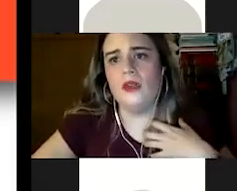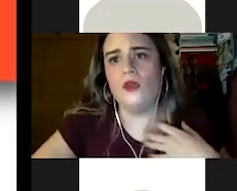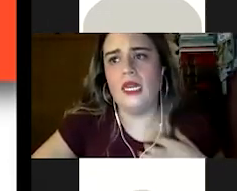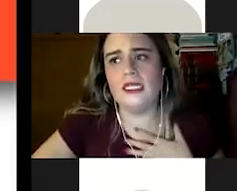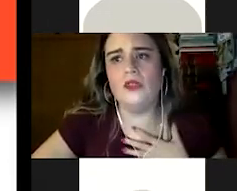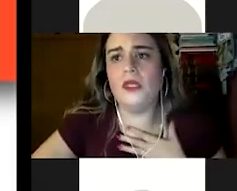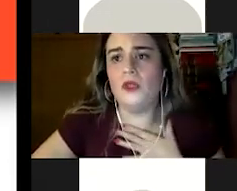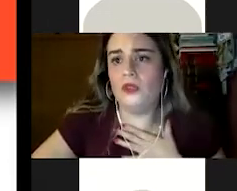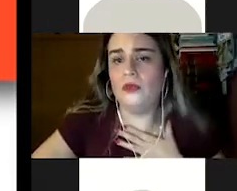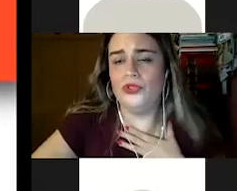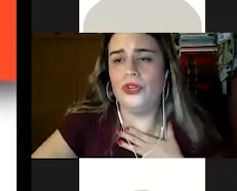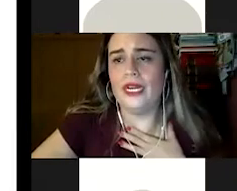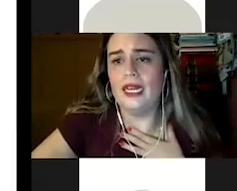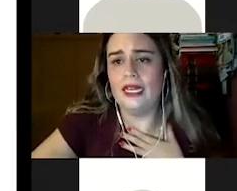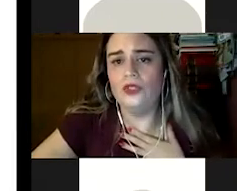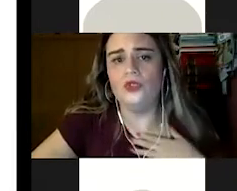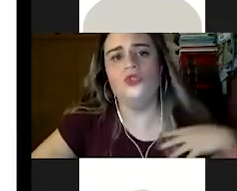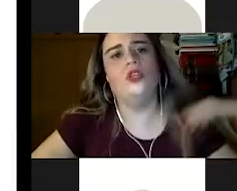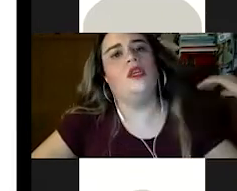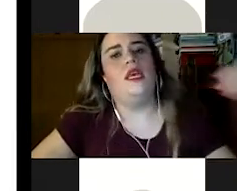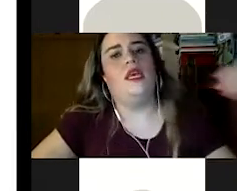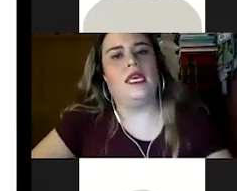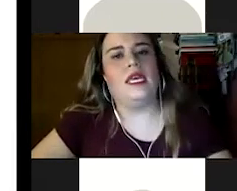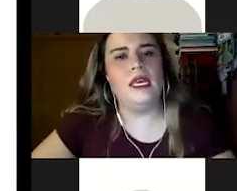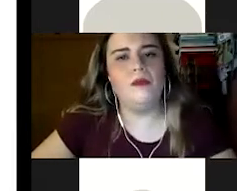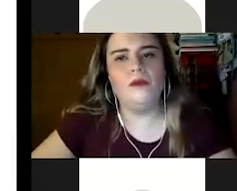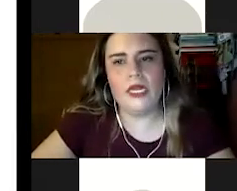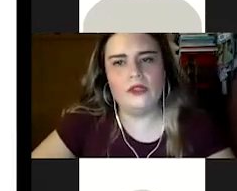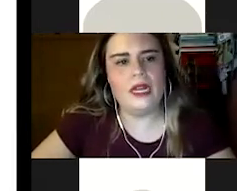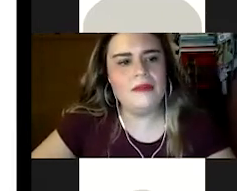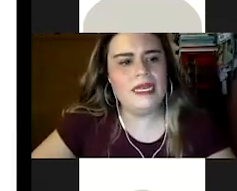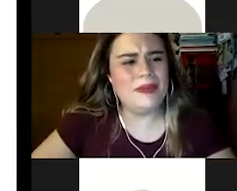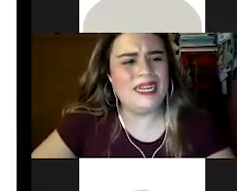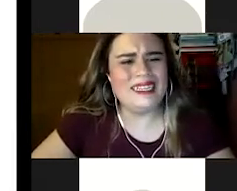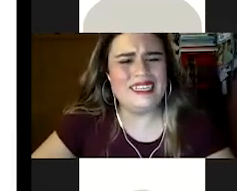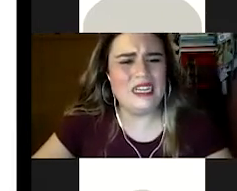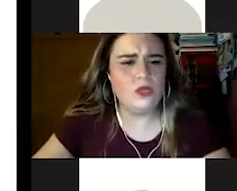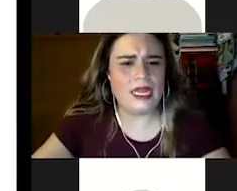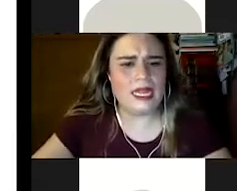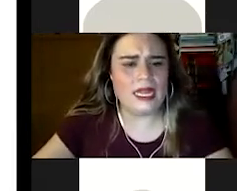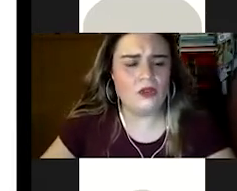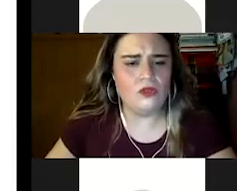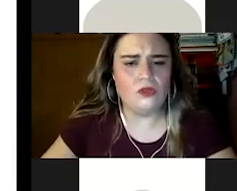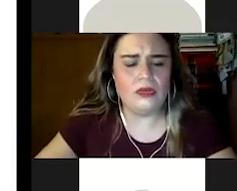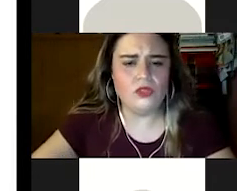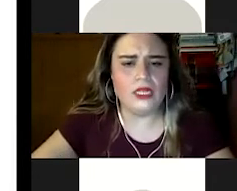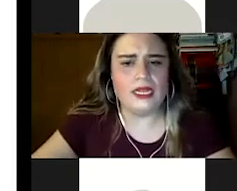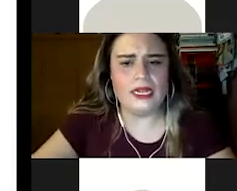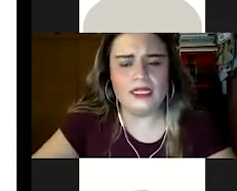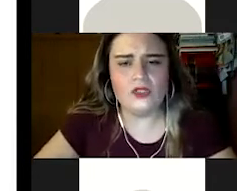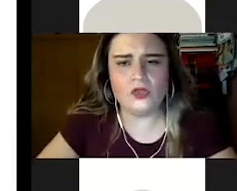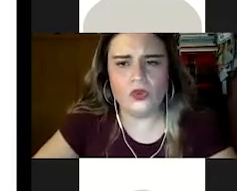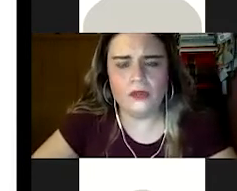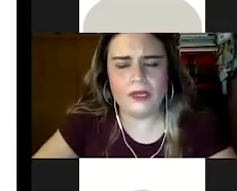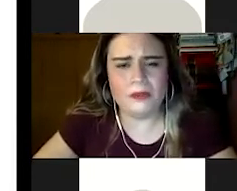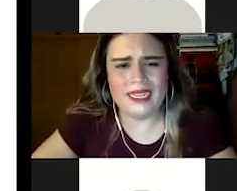también cuál ha sido mi contribución real a estos. Y bueno, nada más para que se den una idea, no vamos a indagar en